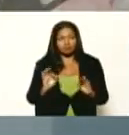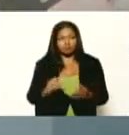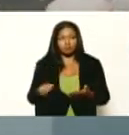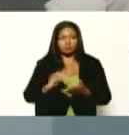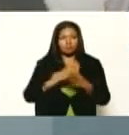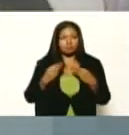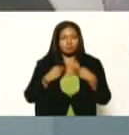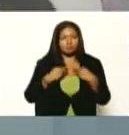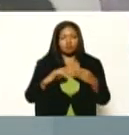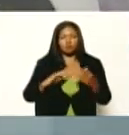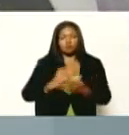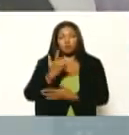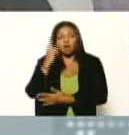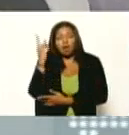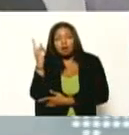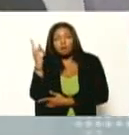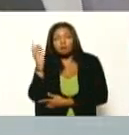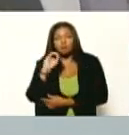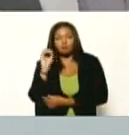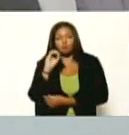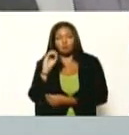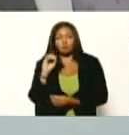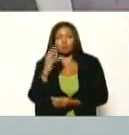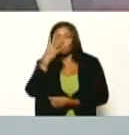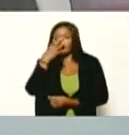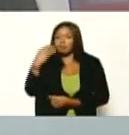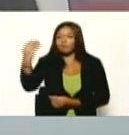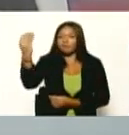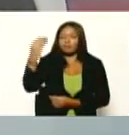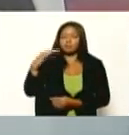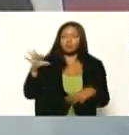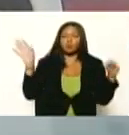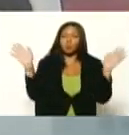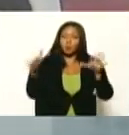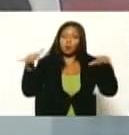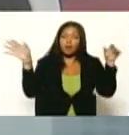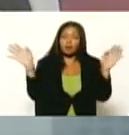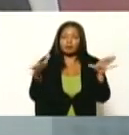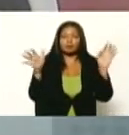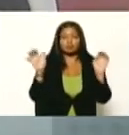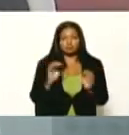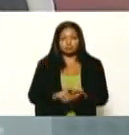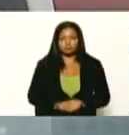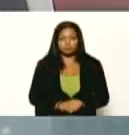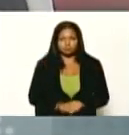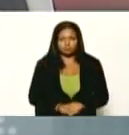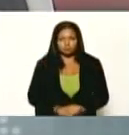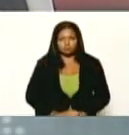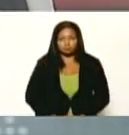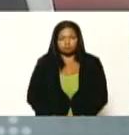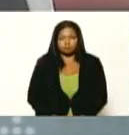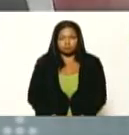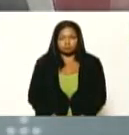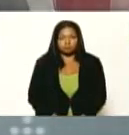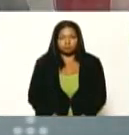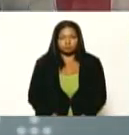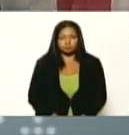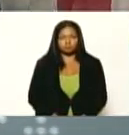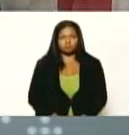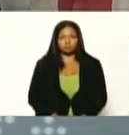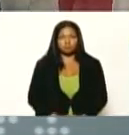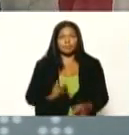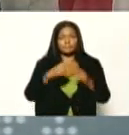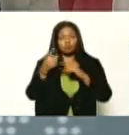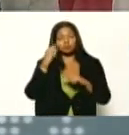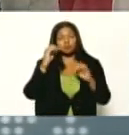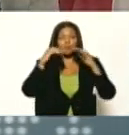reencarna en un árbol, o en un elefante, o en un águila, ¿verdad? Pero tiene